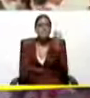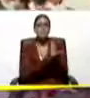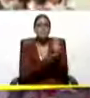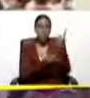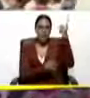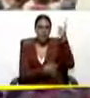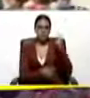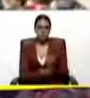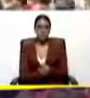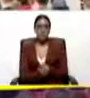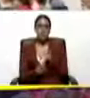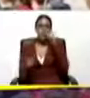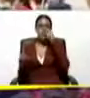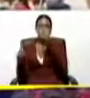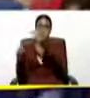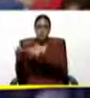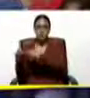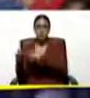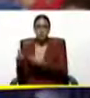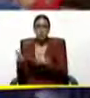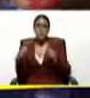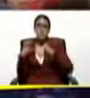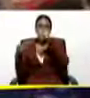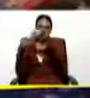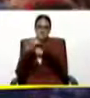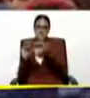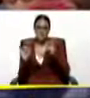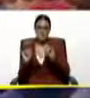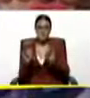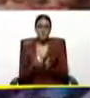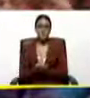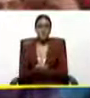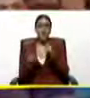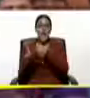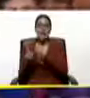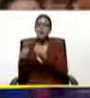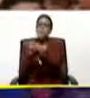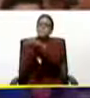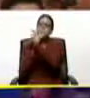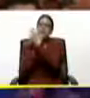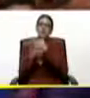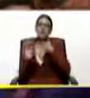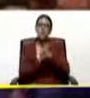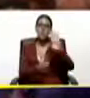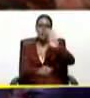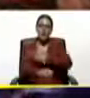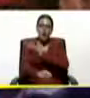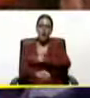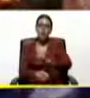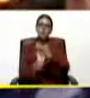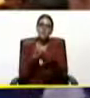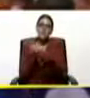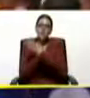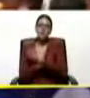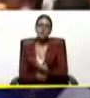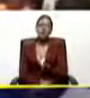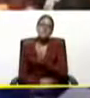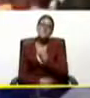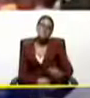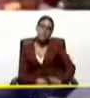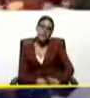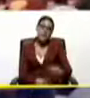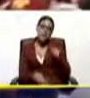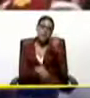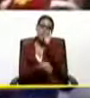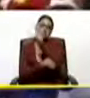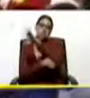Julbrer, de José Félix Riva. Y él me mandó hoy una canción. Me dijo, presidente,